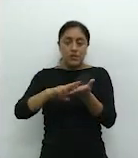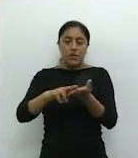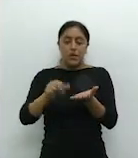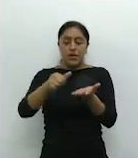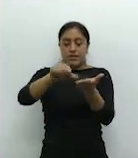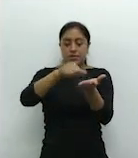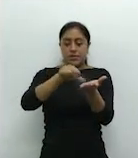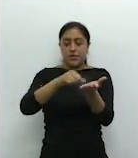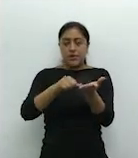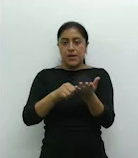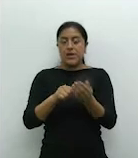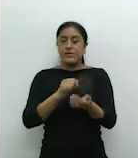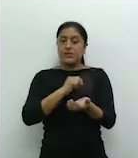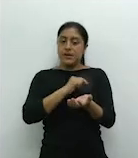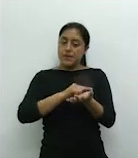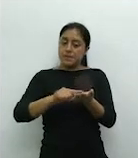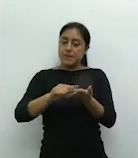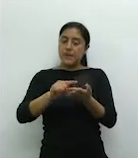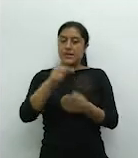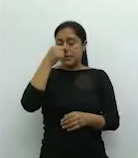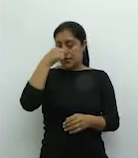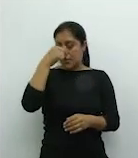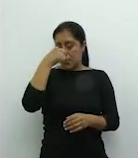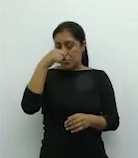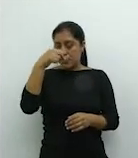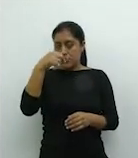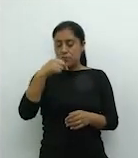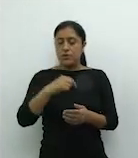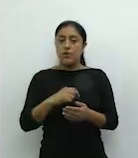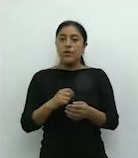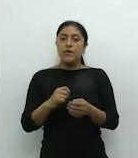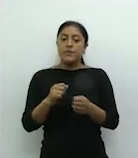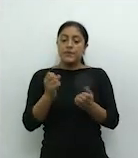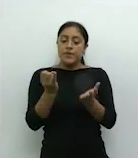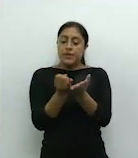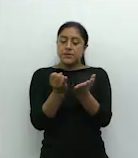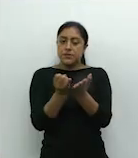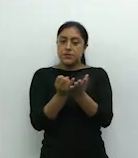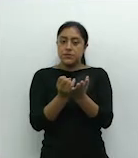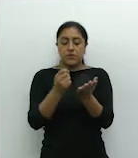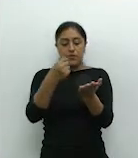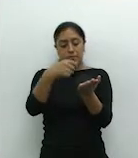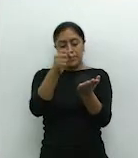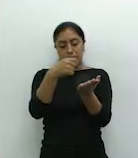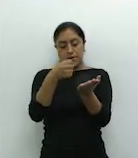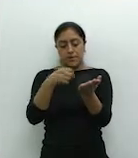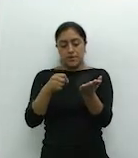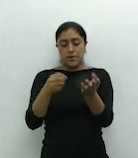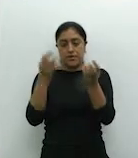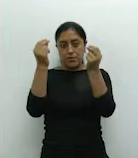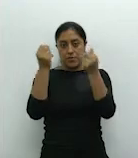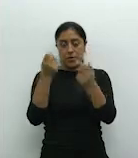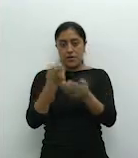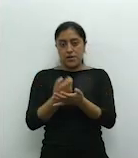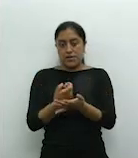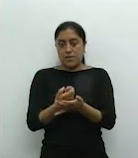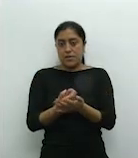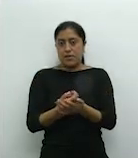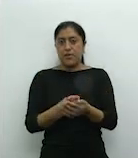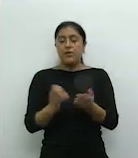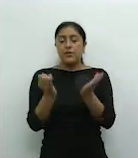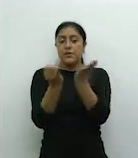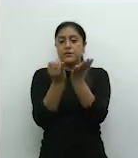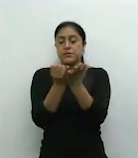confianza y transparencia ante la sociedad, fiscalizando los recursos financieros, administrativos de gestión,